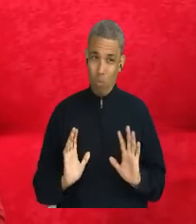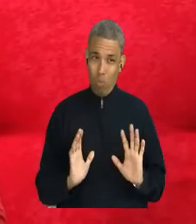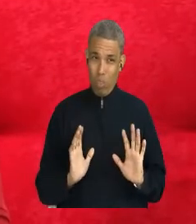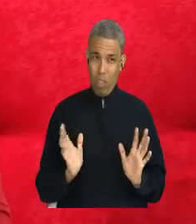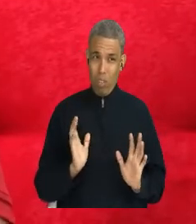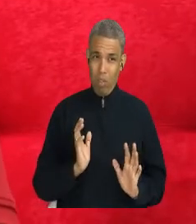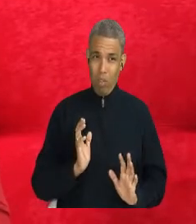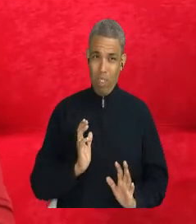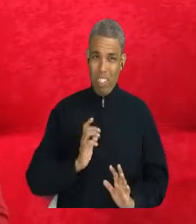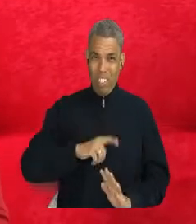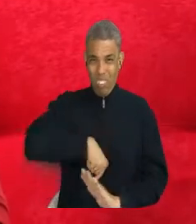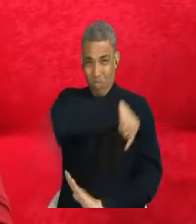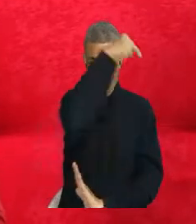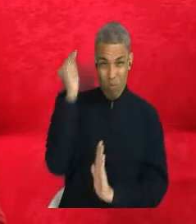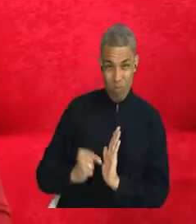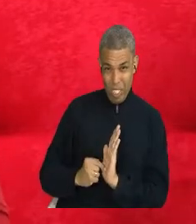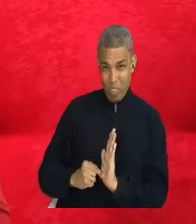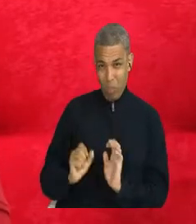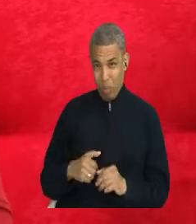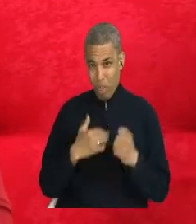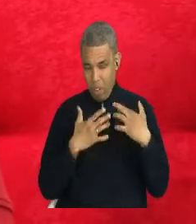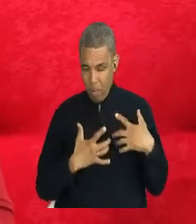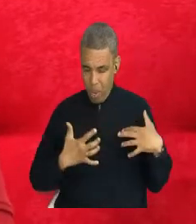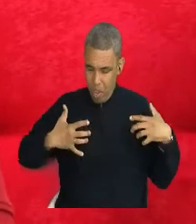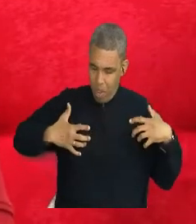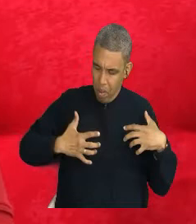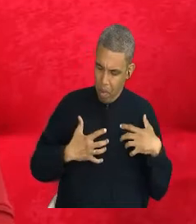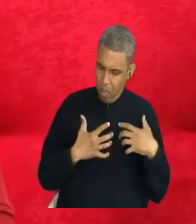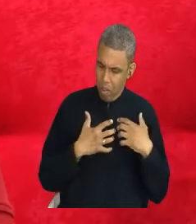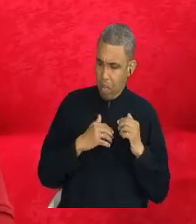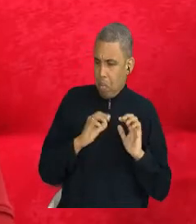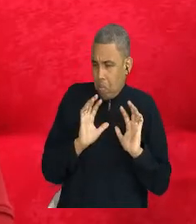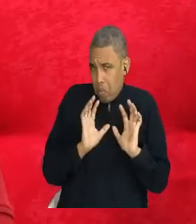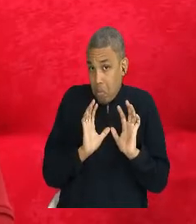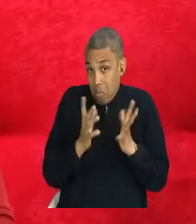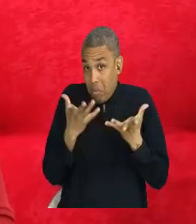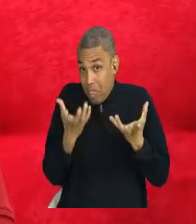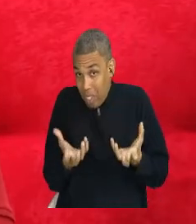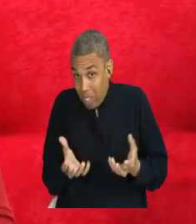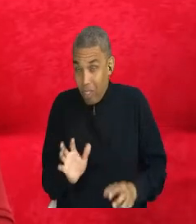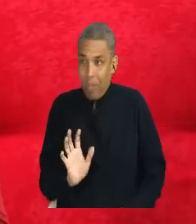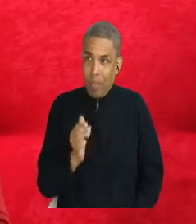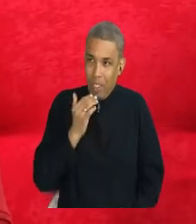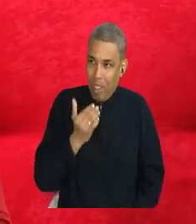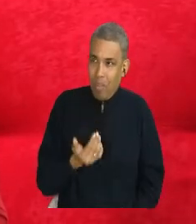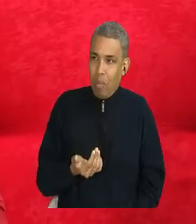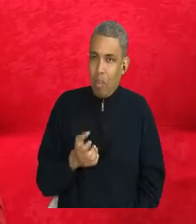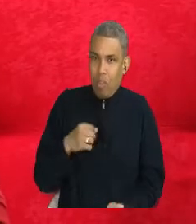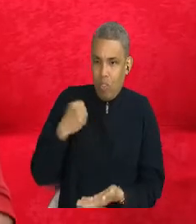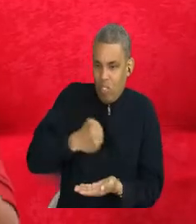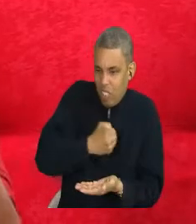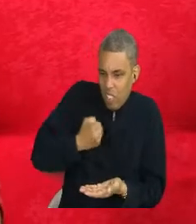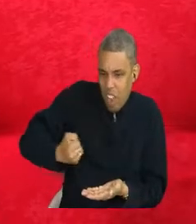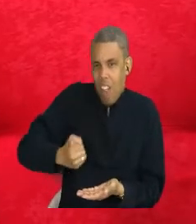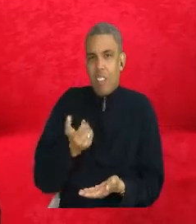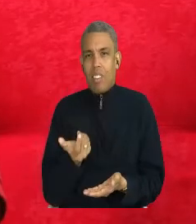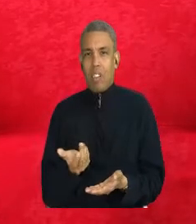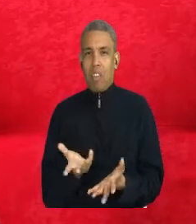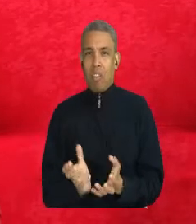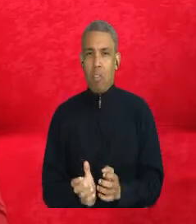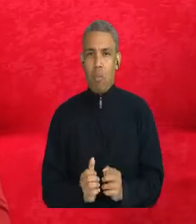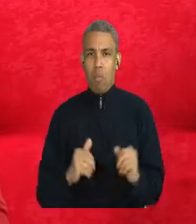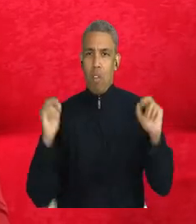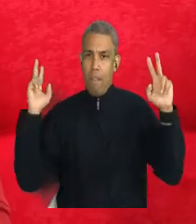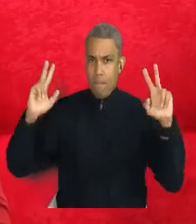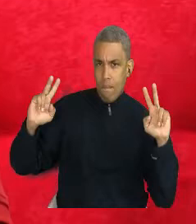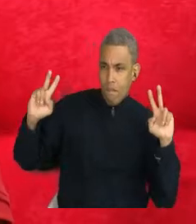canta de todo, el que toca de todo, no se puede caer en un solo género. Y pues sí me han dado como ganas de interpretar a veces salsa, a veces como rock, cuestiones